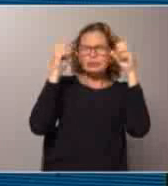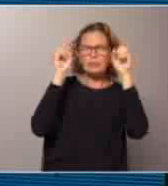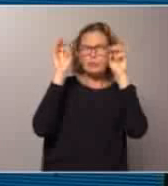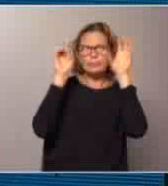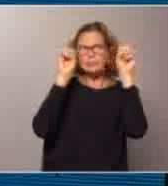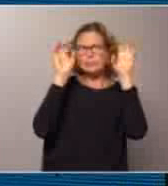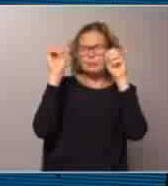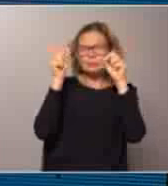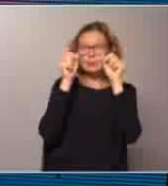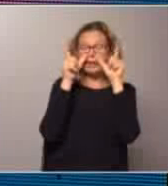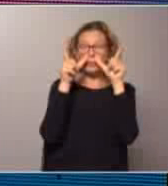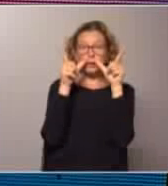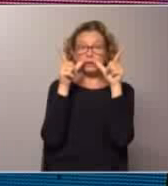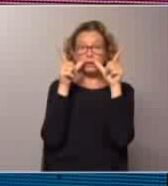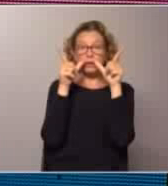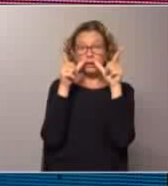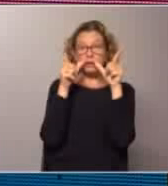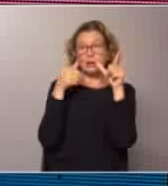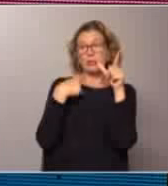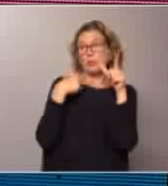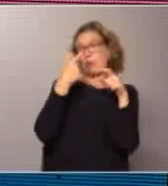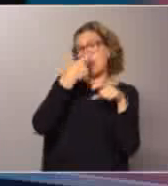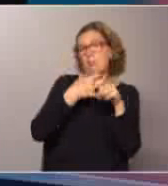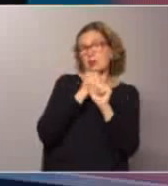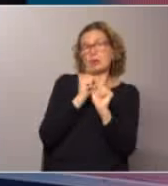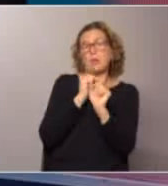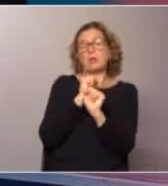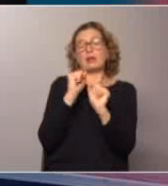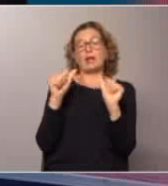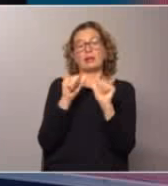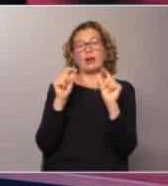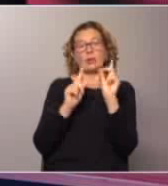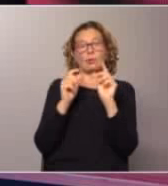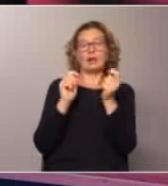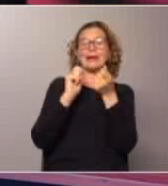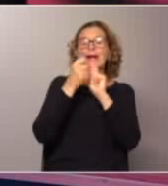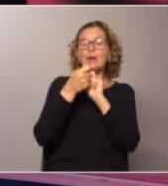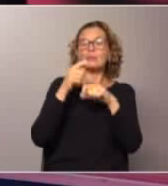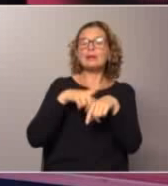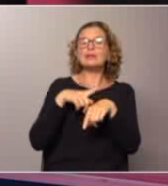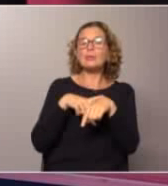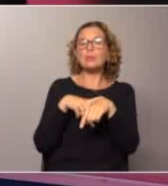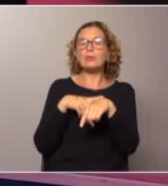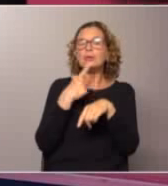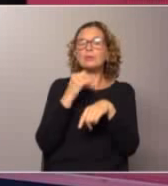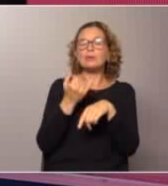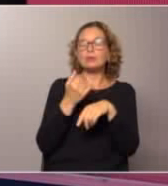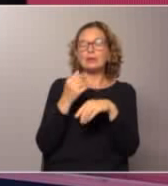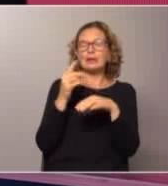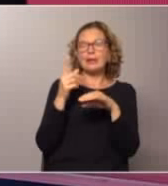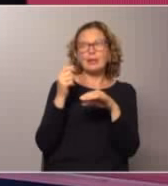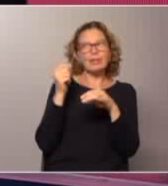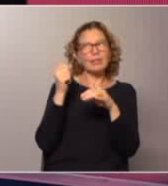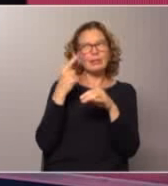persona está despierta si puede estar incluso sin alguna tarea eso permite ver cómo cambia a veces la actividad en tiempo real en realidad lo que mide